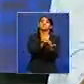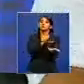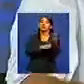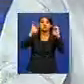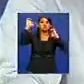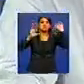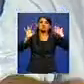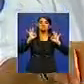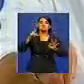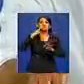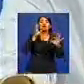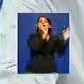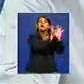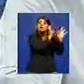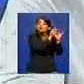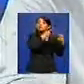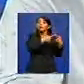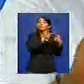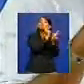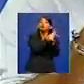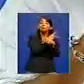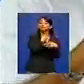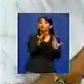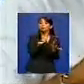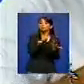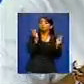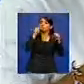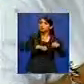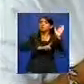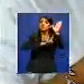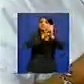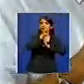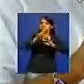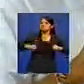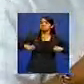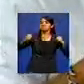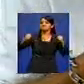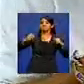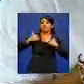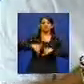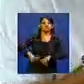estratégico, energético y también productivo que estamos desarrollando con mucha fuerza. Gracias, Rick.